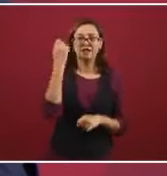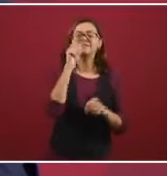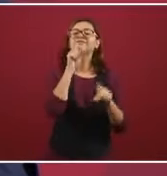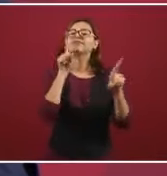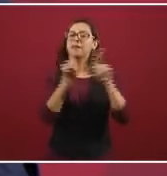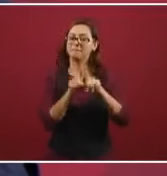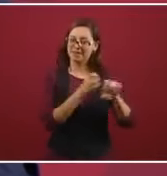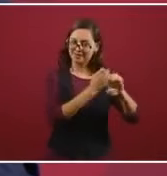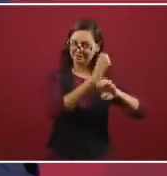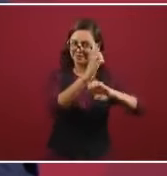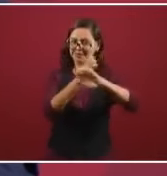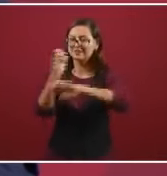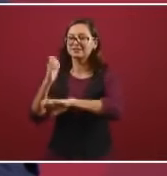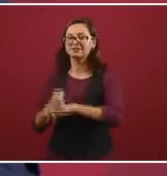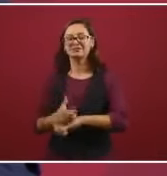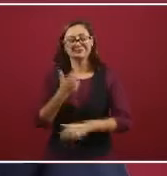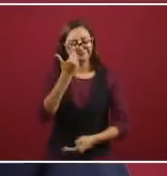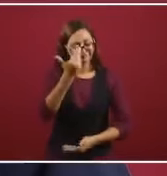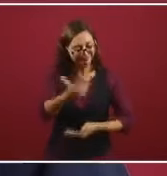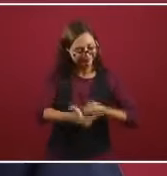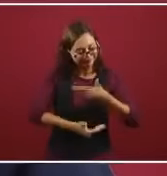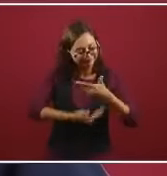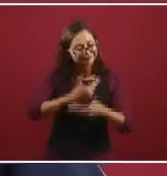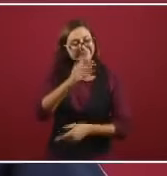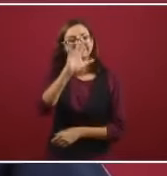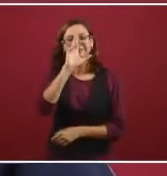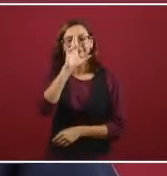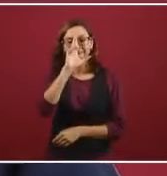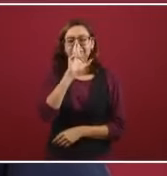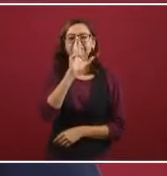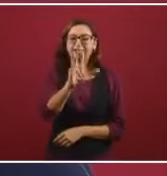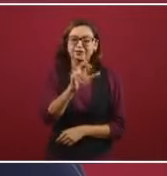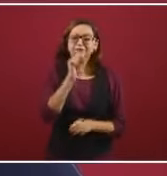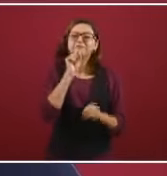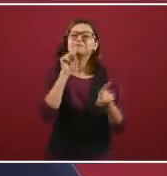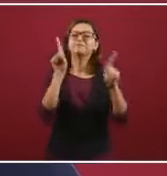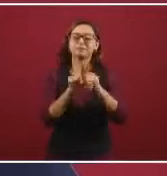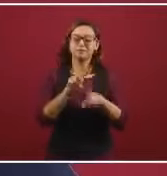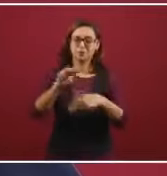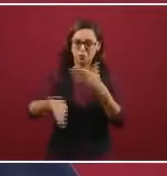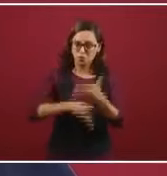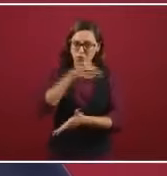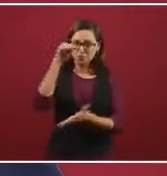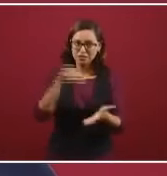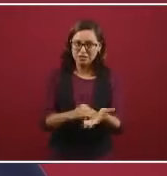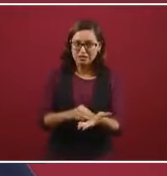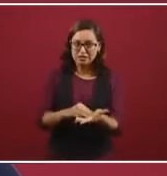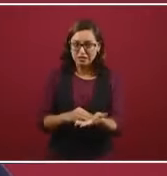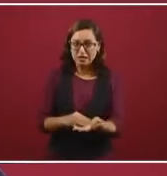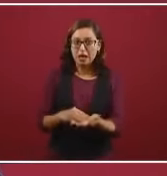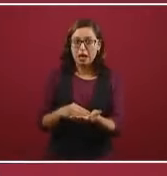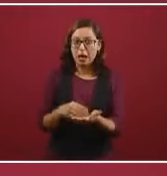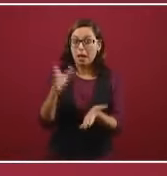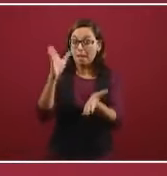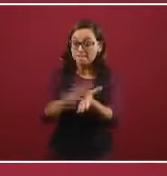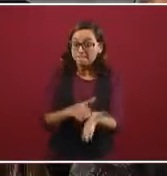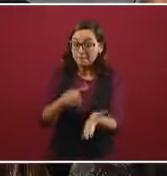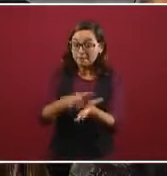estados, con todo respeto, y en los municipios. Antes de comprar papel,